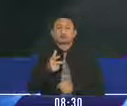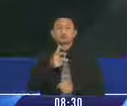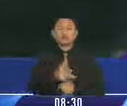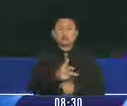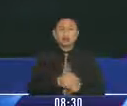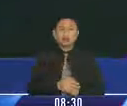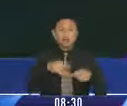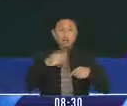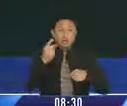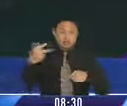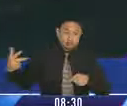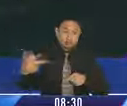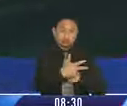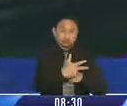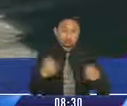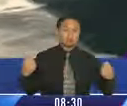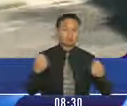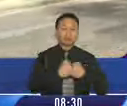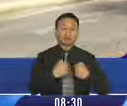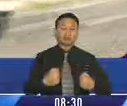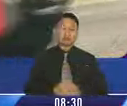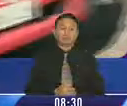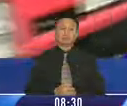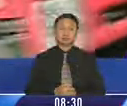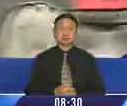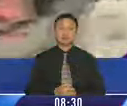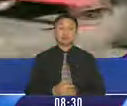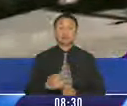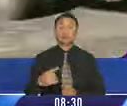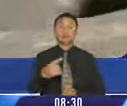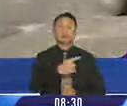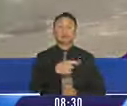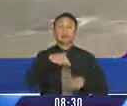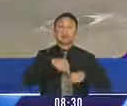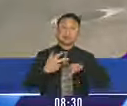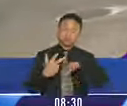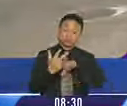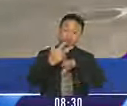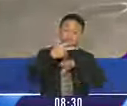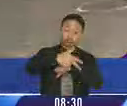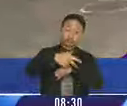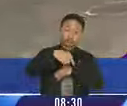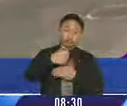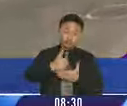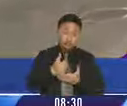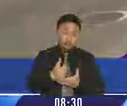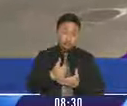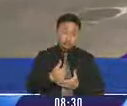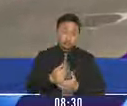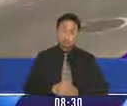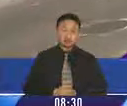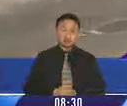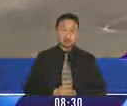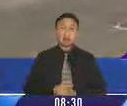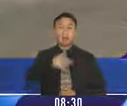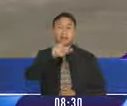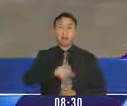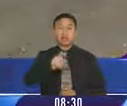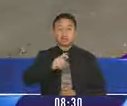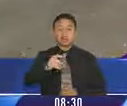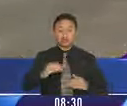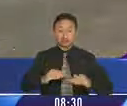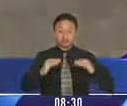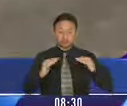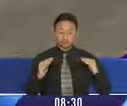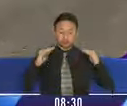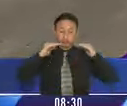acá salen de golpe, entonces... Es decir, con esos rompevelocidades de caucho, plásticos, no se sostiene el tráfico. Lo que necesitan es uno de concreto.